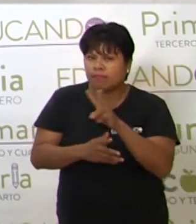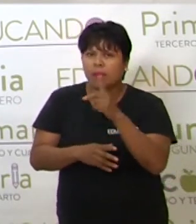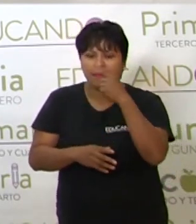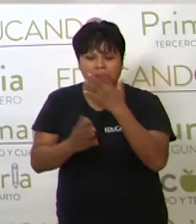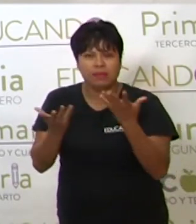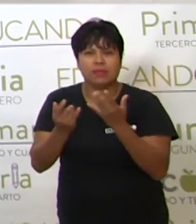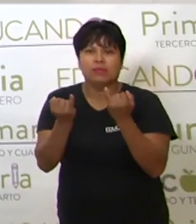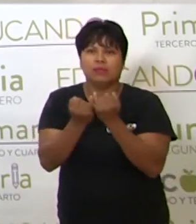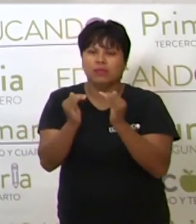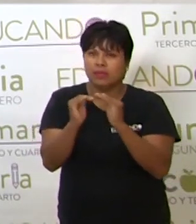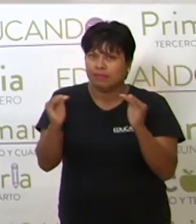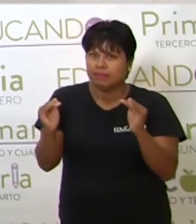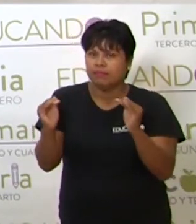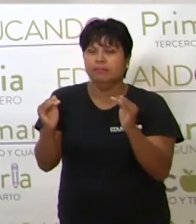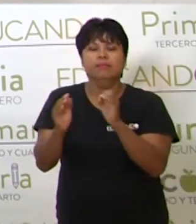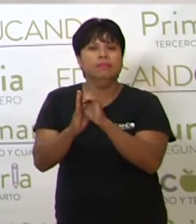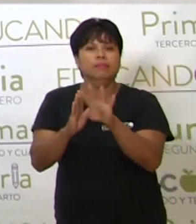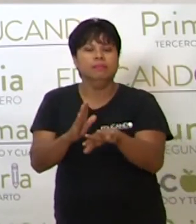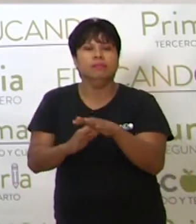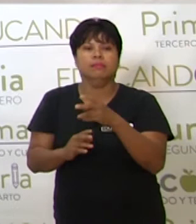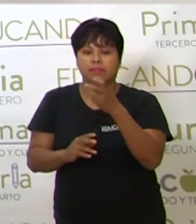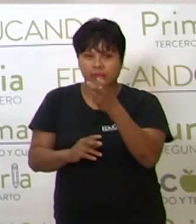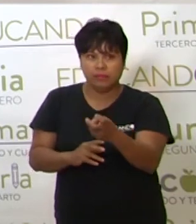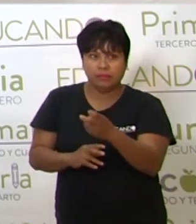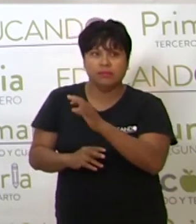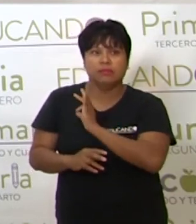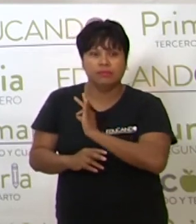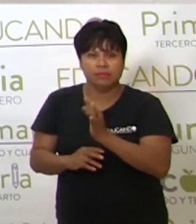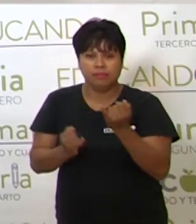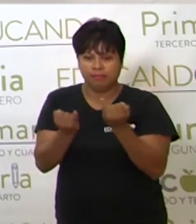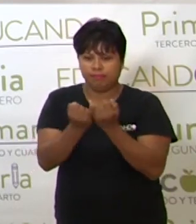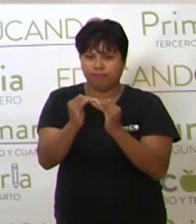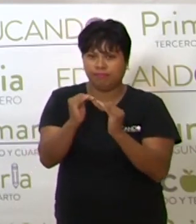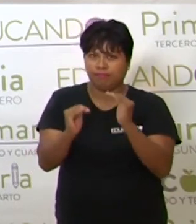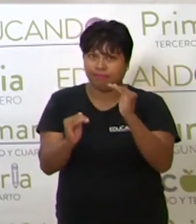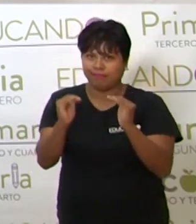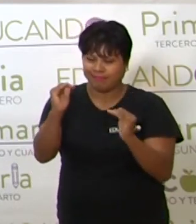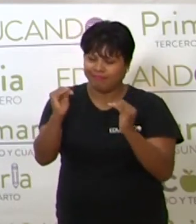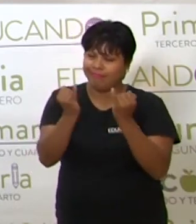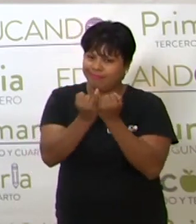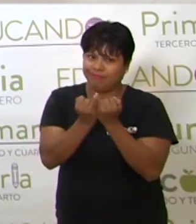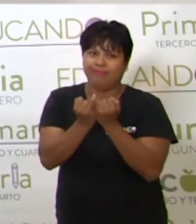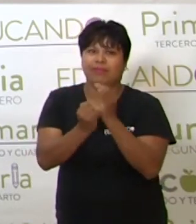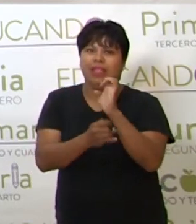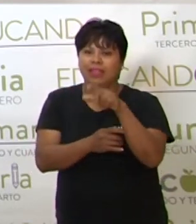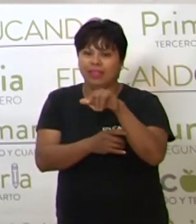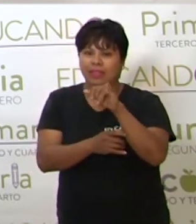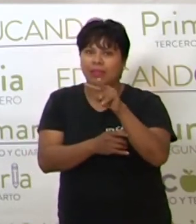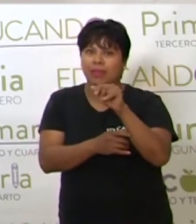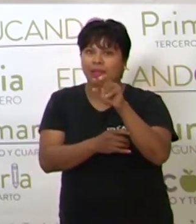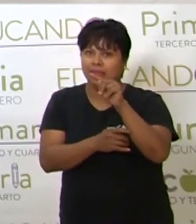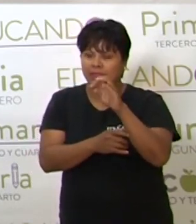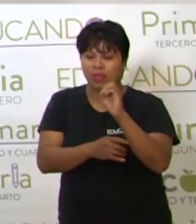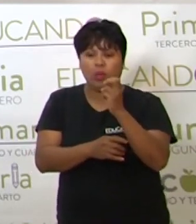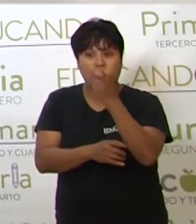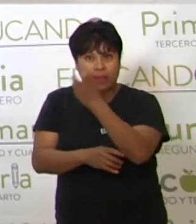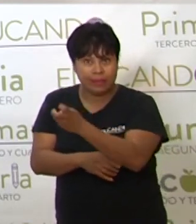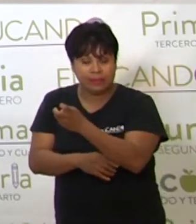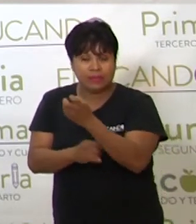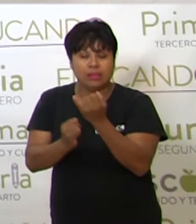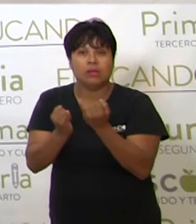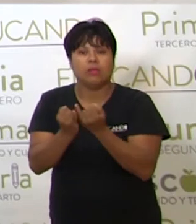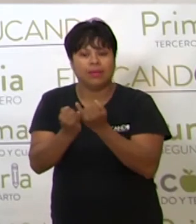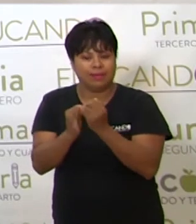fracción equivalente nada más es decir este lo voy a fusionar con este para hacerlo equivalente o ya sea este lo voy a